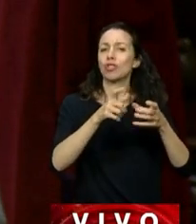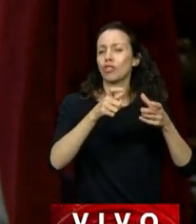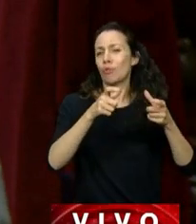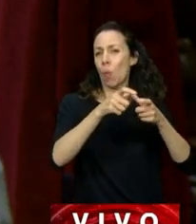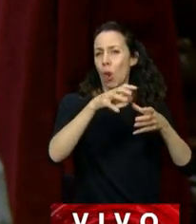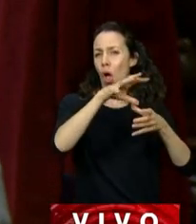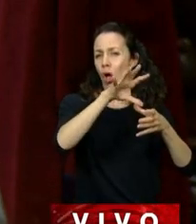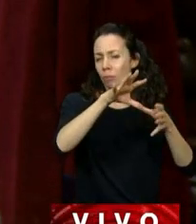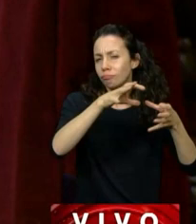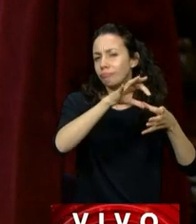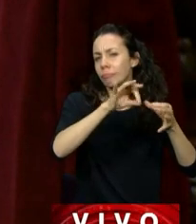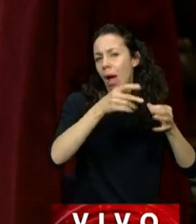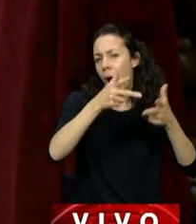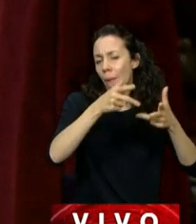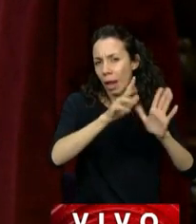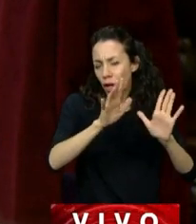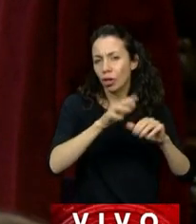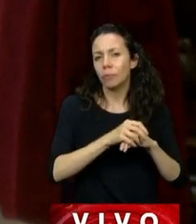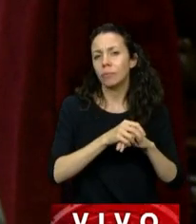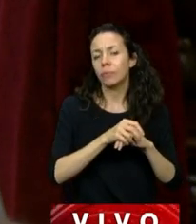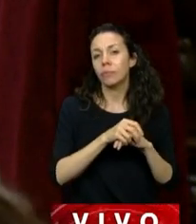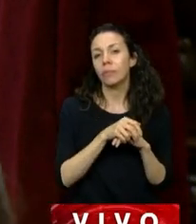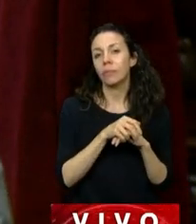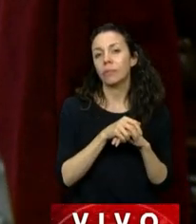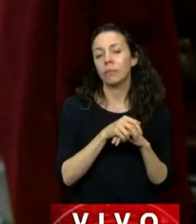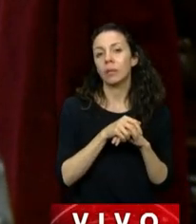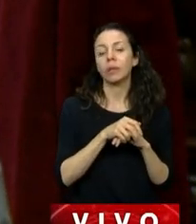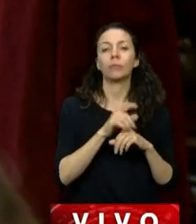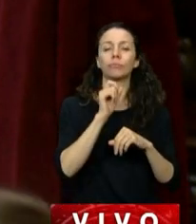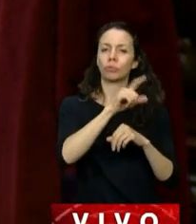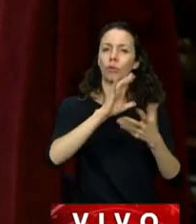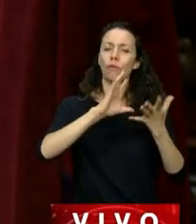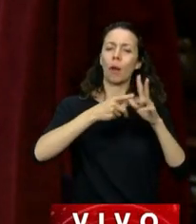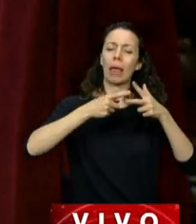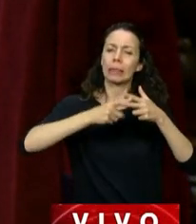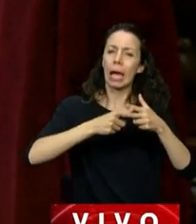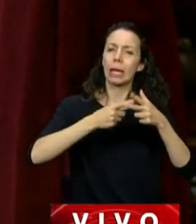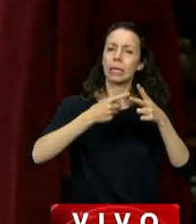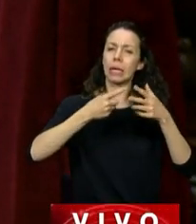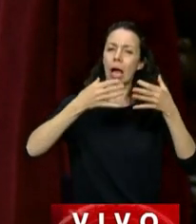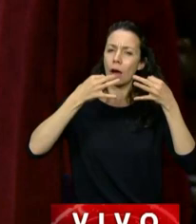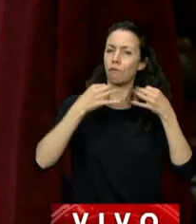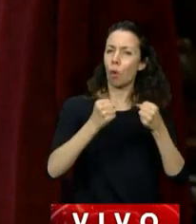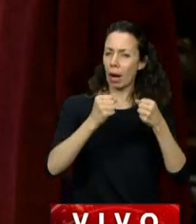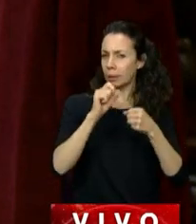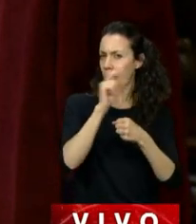claridad tiene una posición muy, muy sólida, técnica y política,